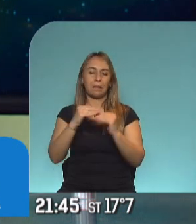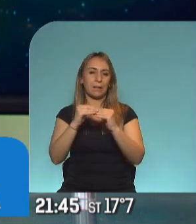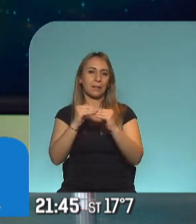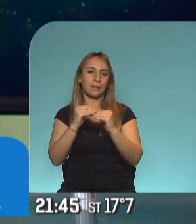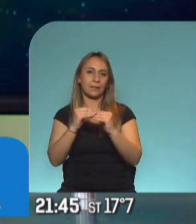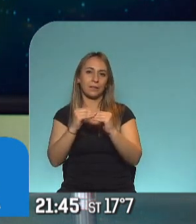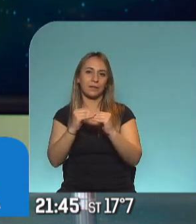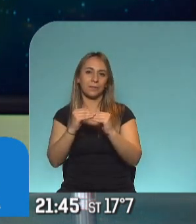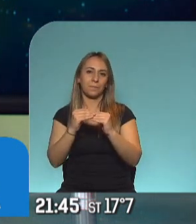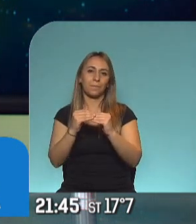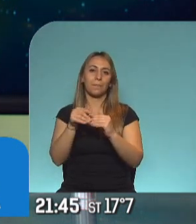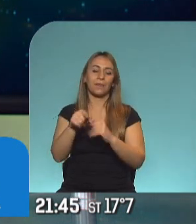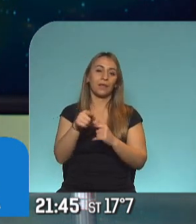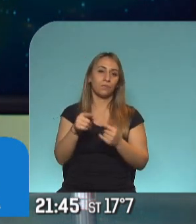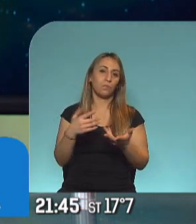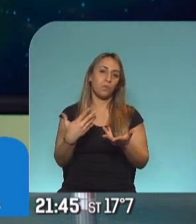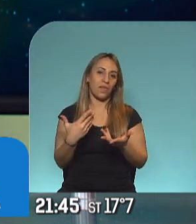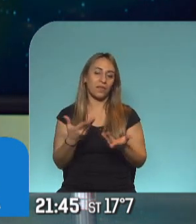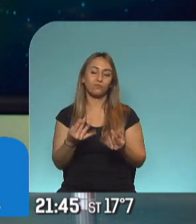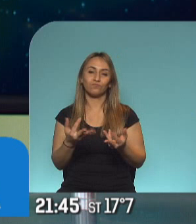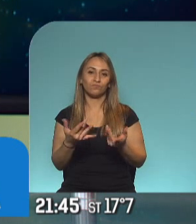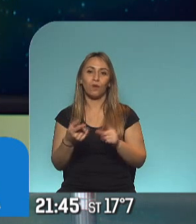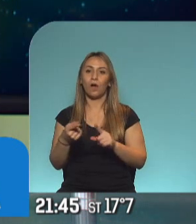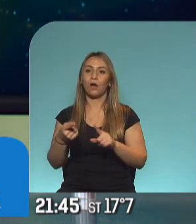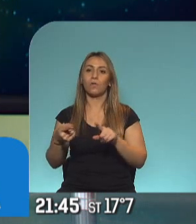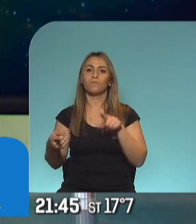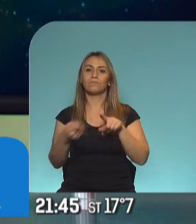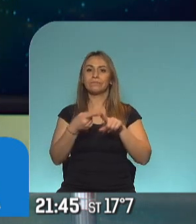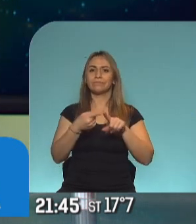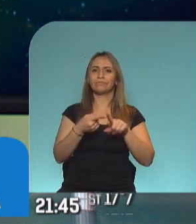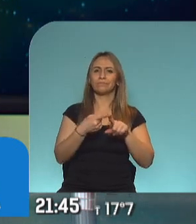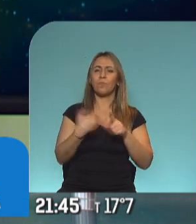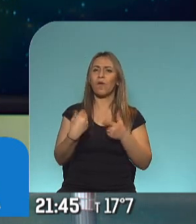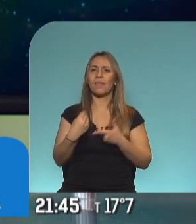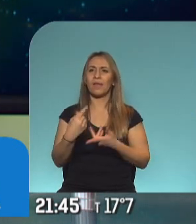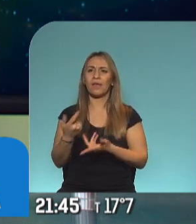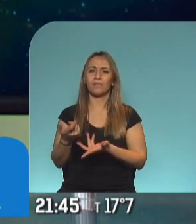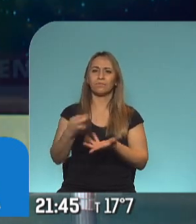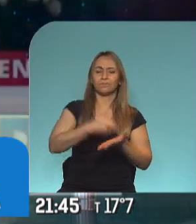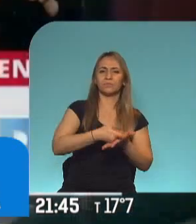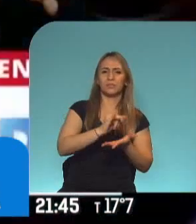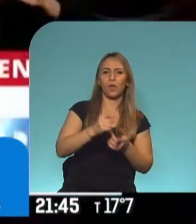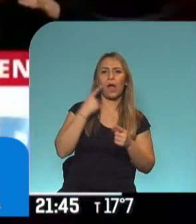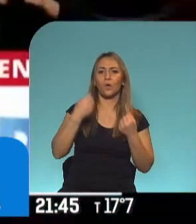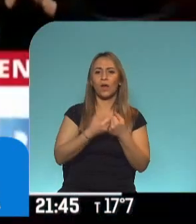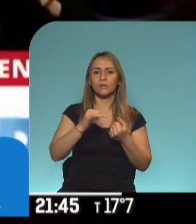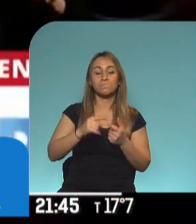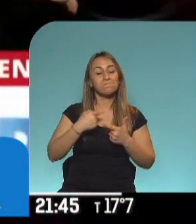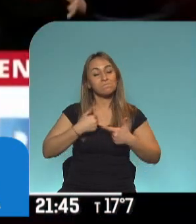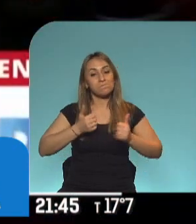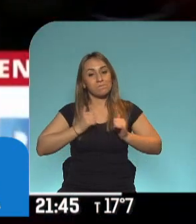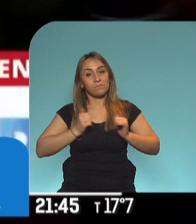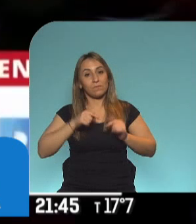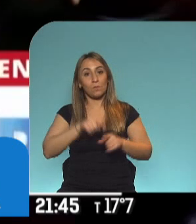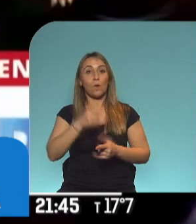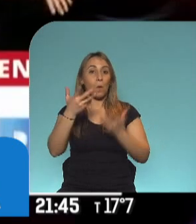buena llegada a círculos de poder? Mira, yo espero que este sea un proyecto que construya